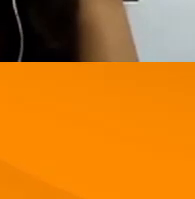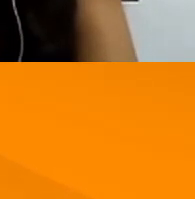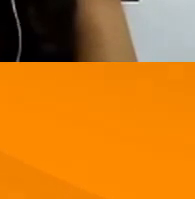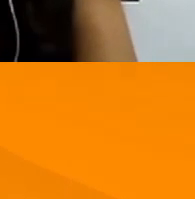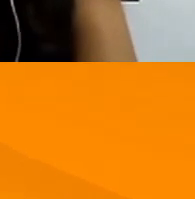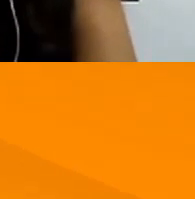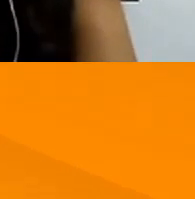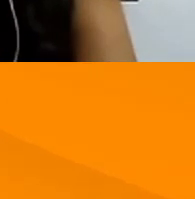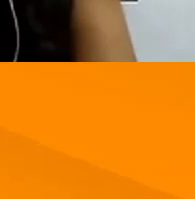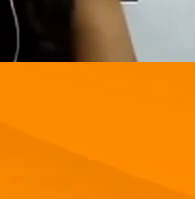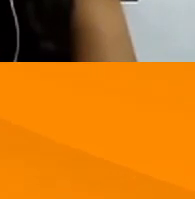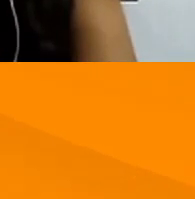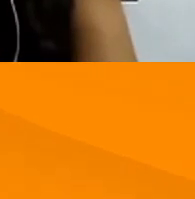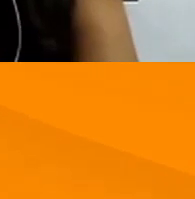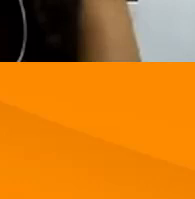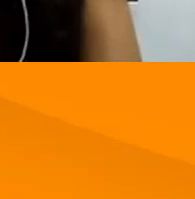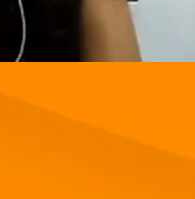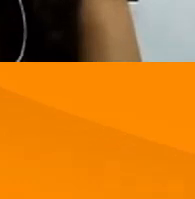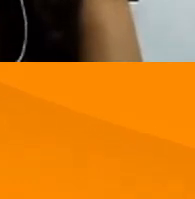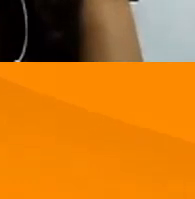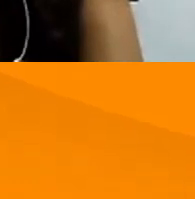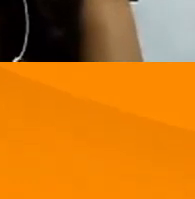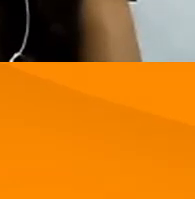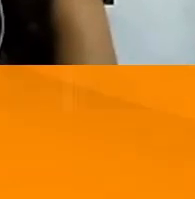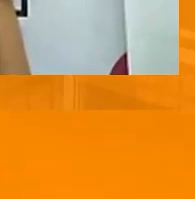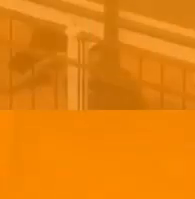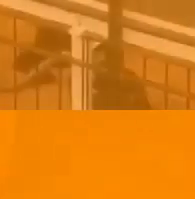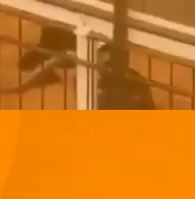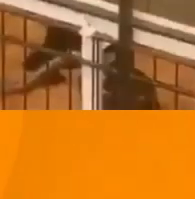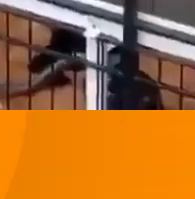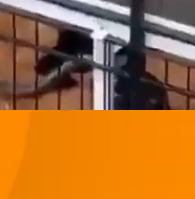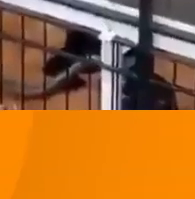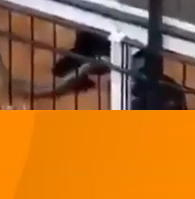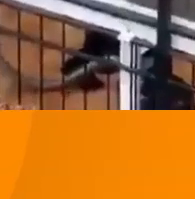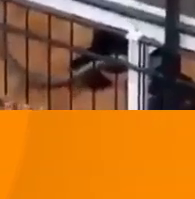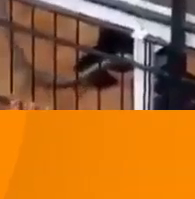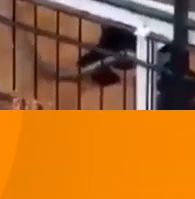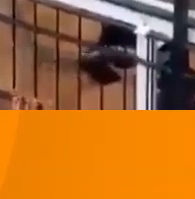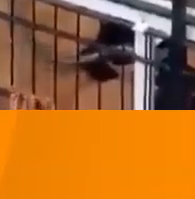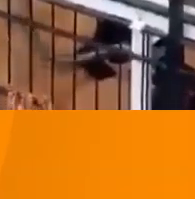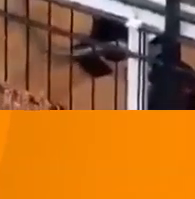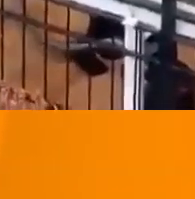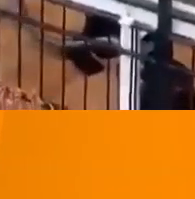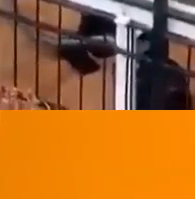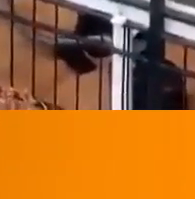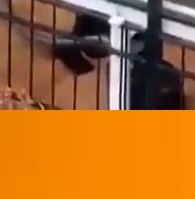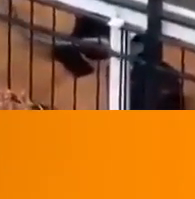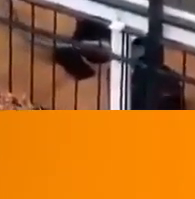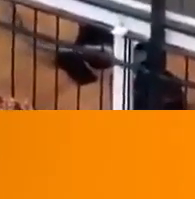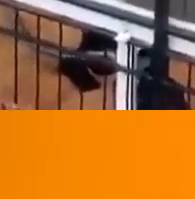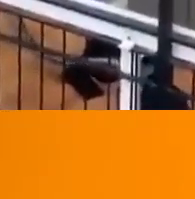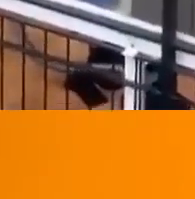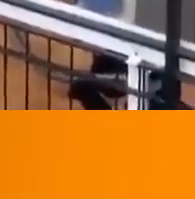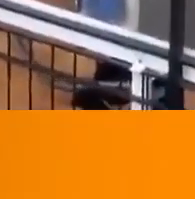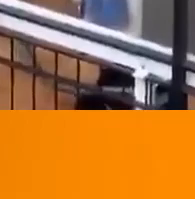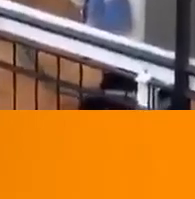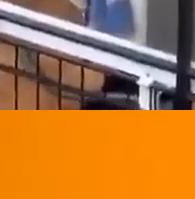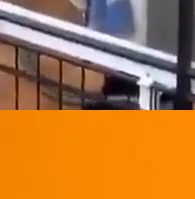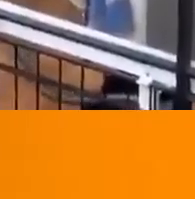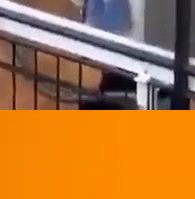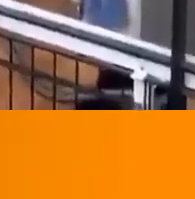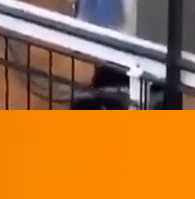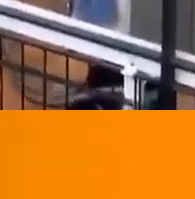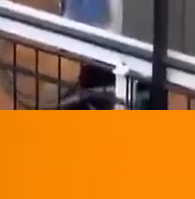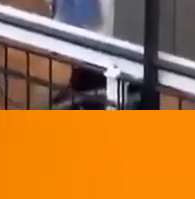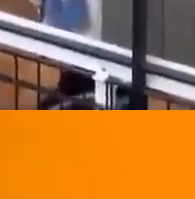y bueno, cargados de notas positivas y un montón de cosas que nos van a alegrar la vida. Un besito y chao, chao. Freddie Ay.